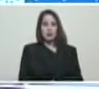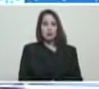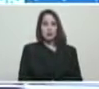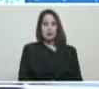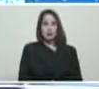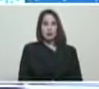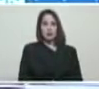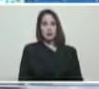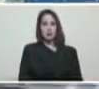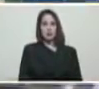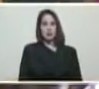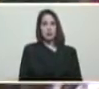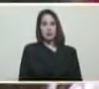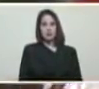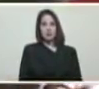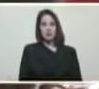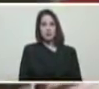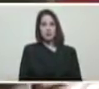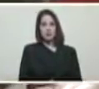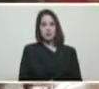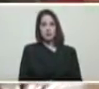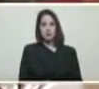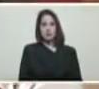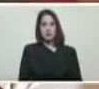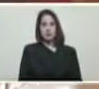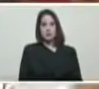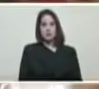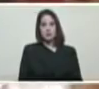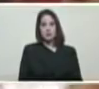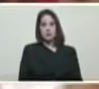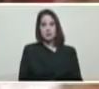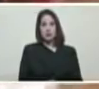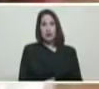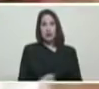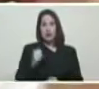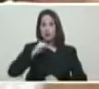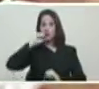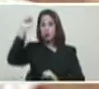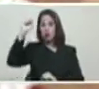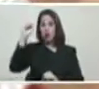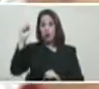Revolucionaria la victoria de las